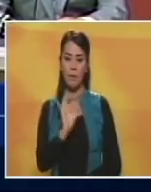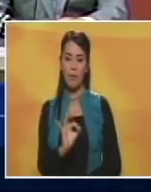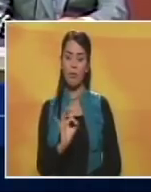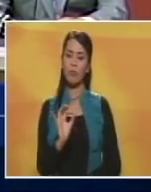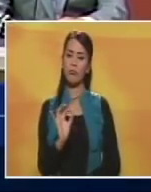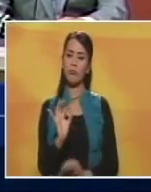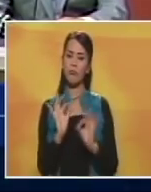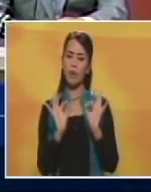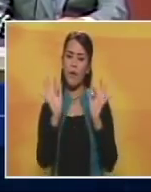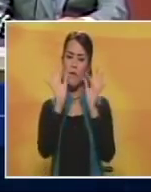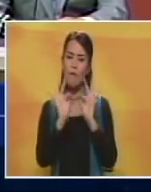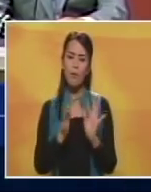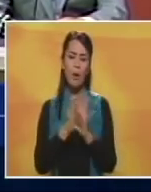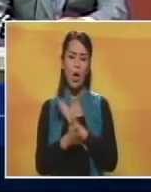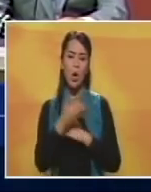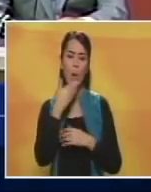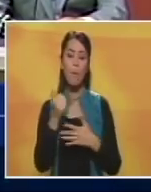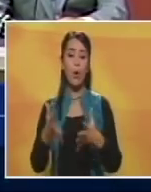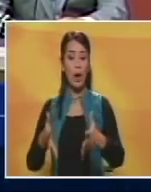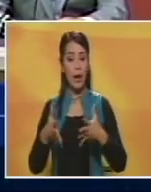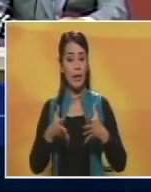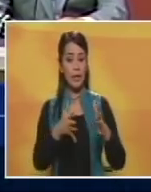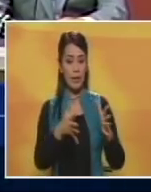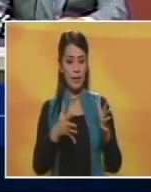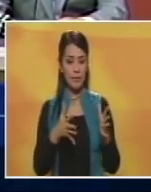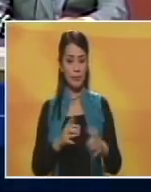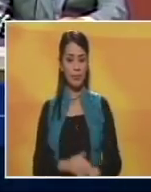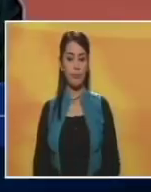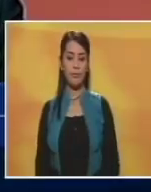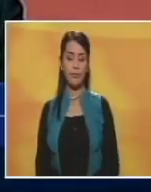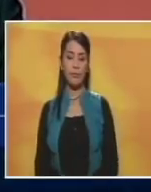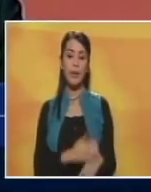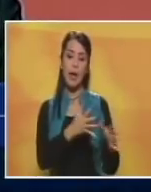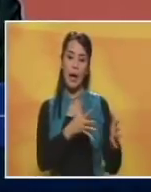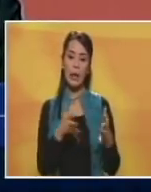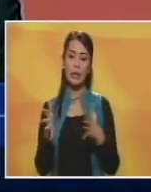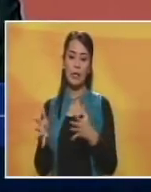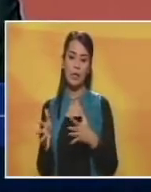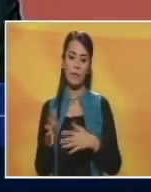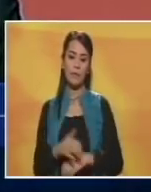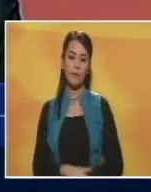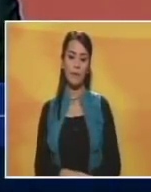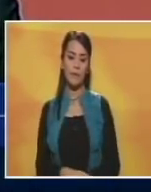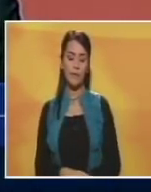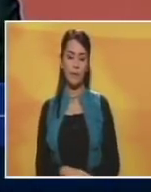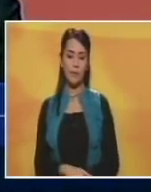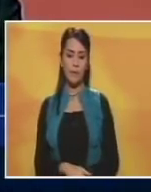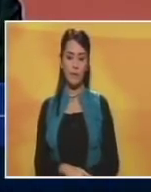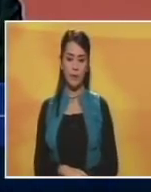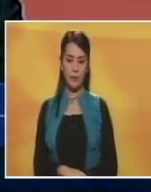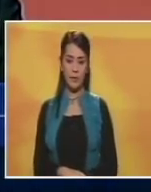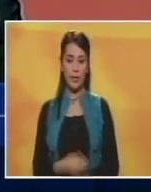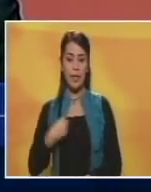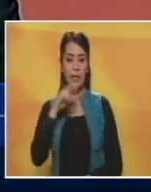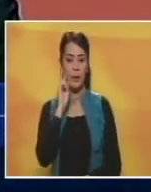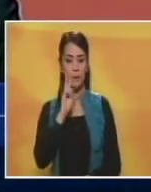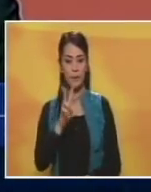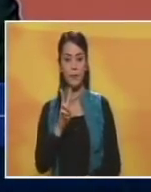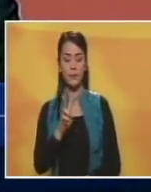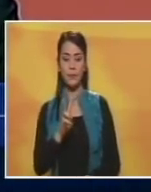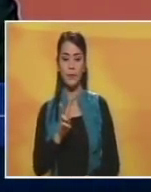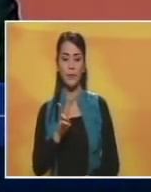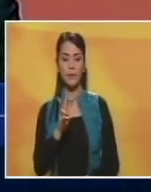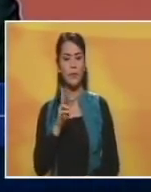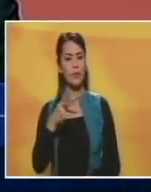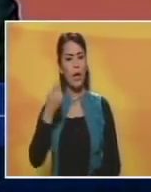fórmula virtuosa: ganar, ganar, ganar, ganar. Y hemos visto cómo